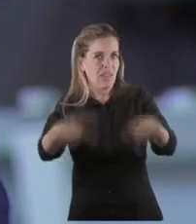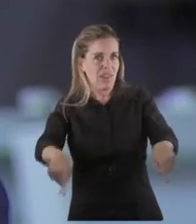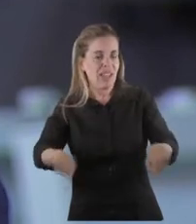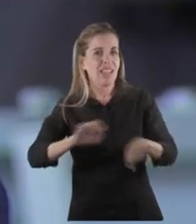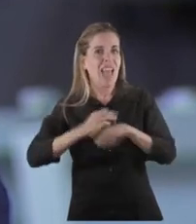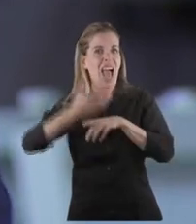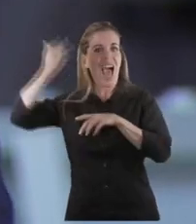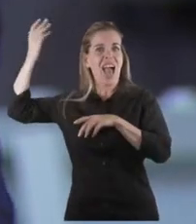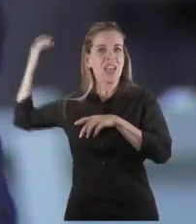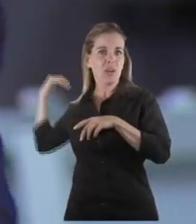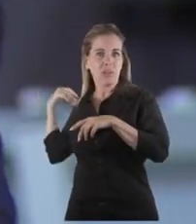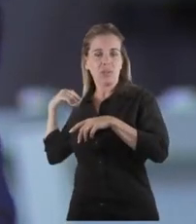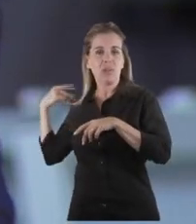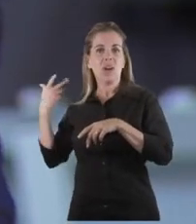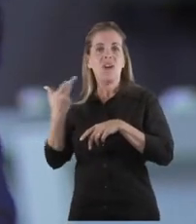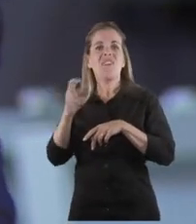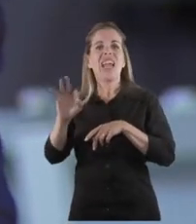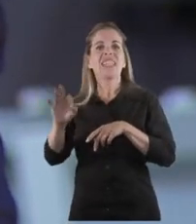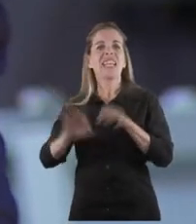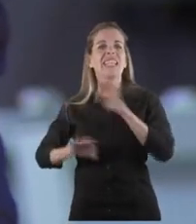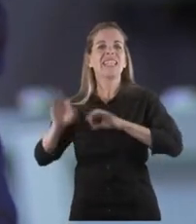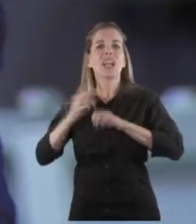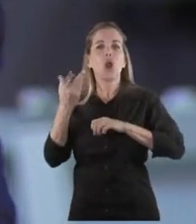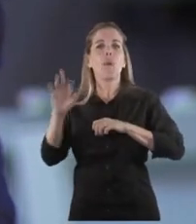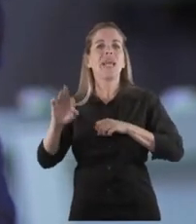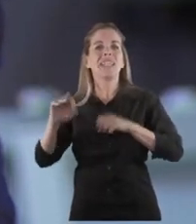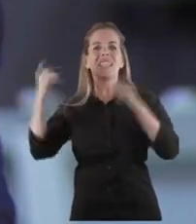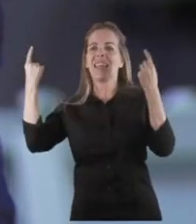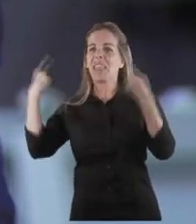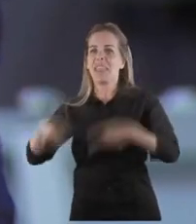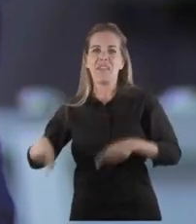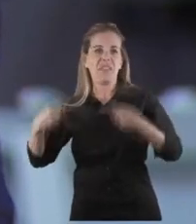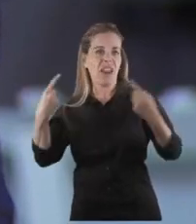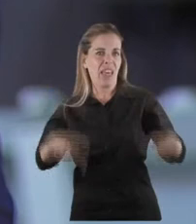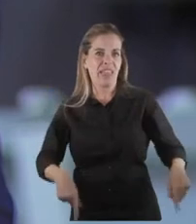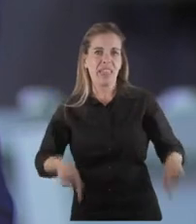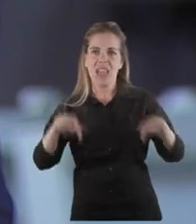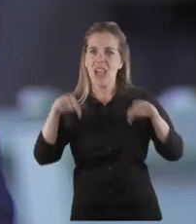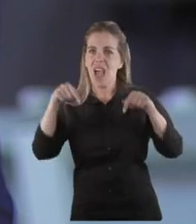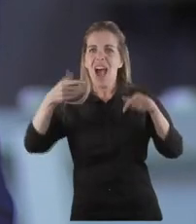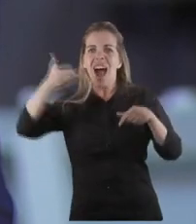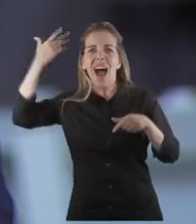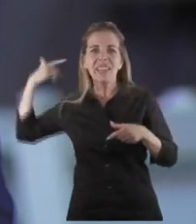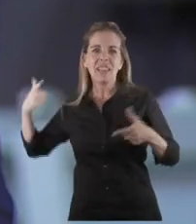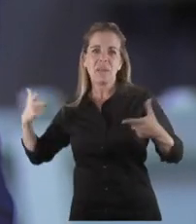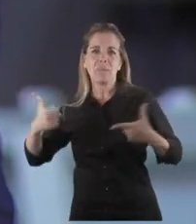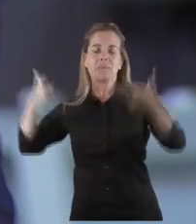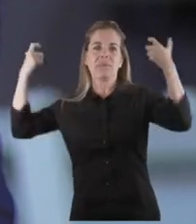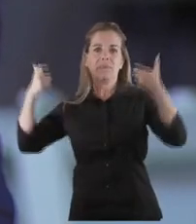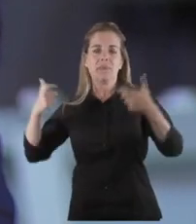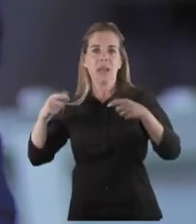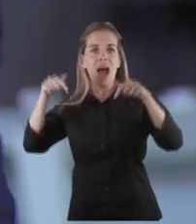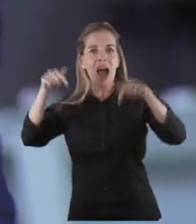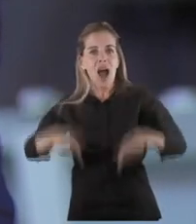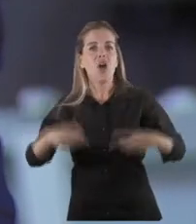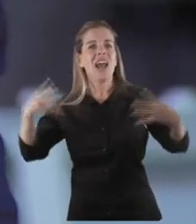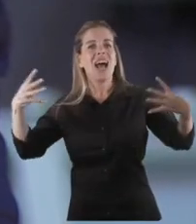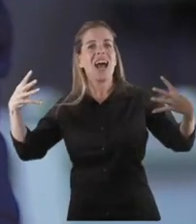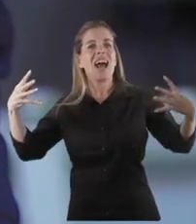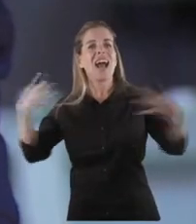XX. No hay un teatro de operaciones donde dos bandos se disparan. No. Es una guerra que se